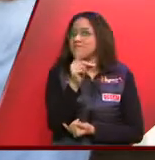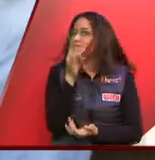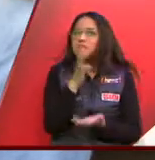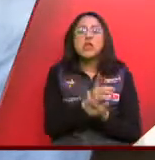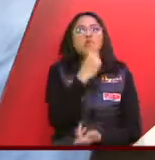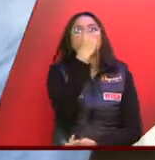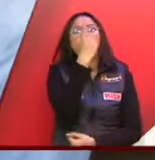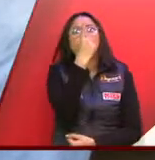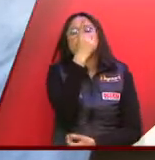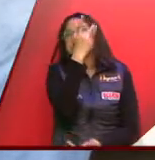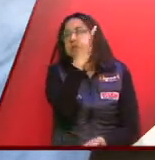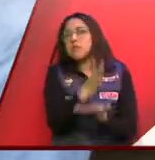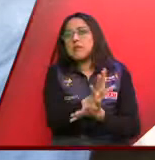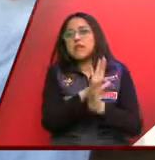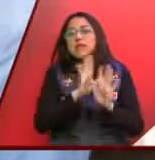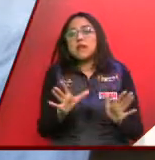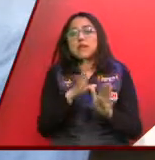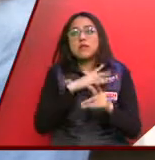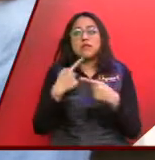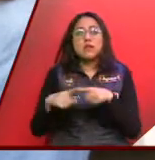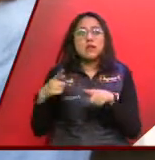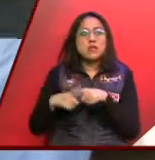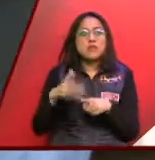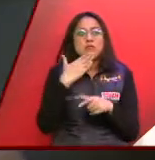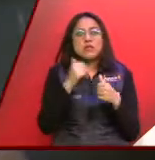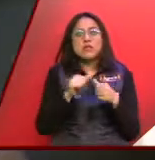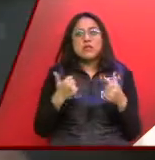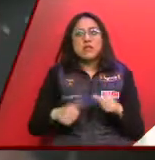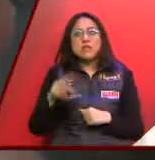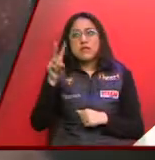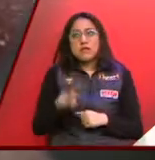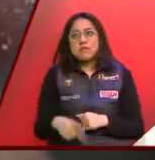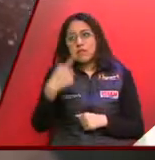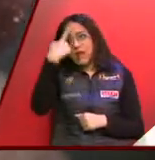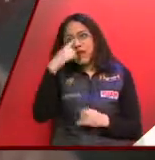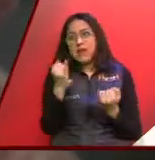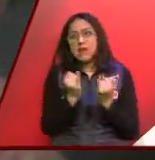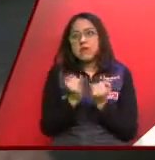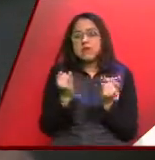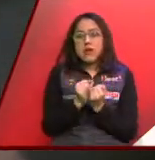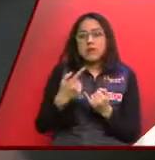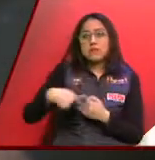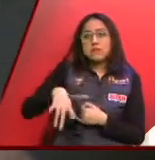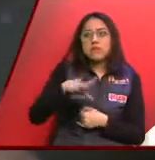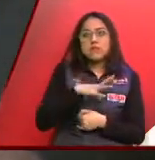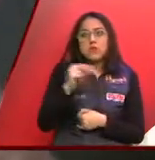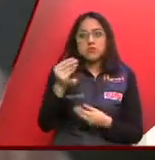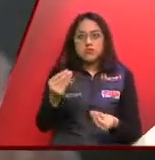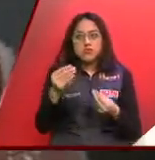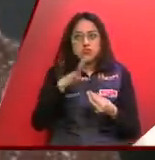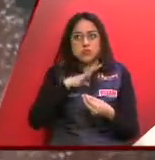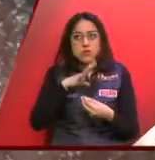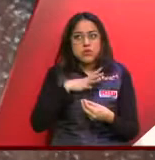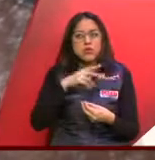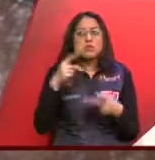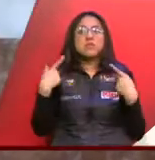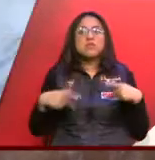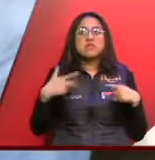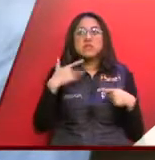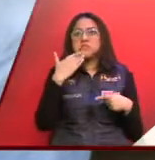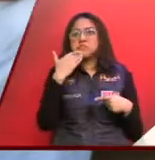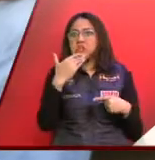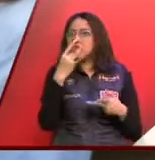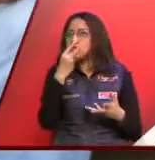propios. Y es lo que tenemos que hacer nosotros como artesanos para que también el mercado no se sature. La gente busca